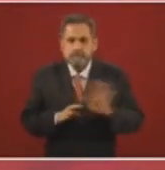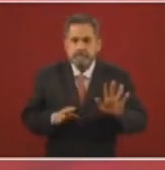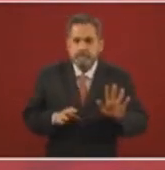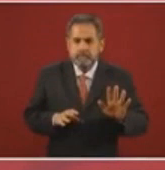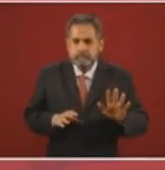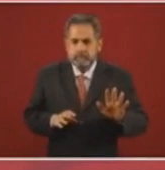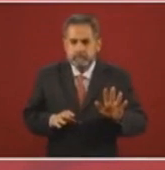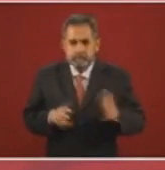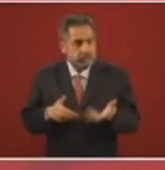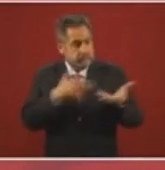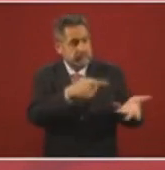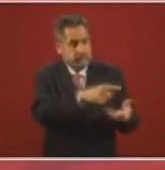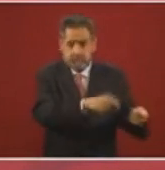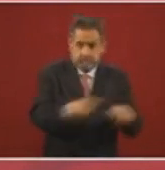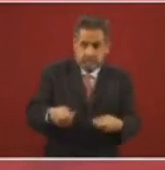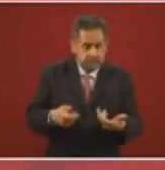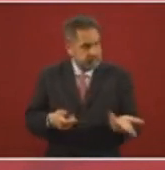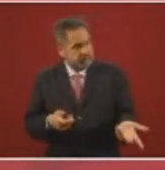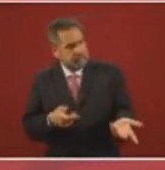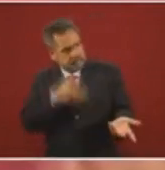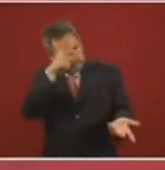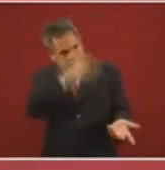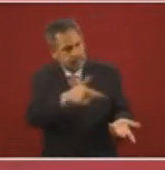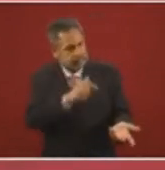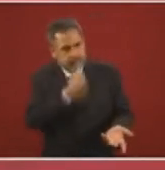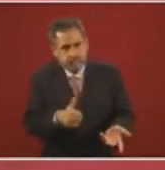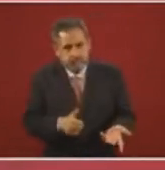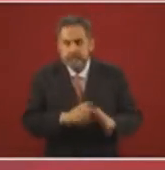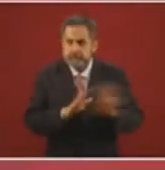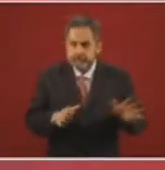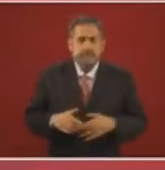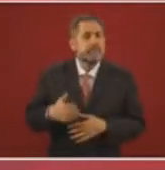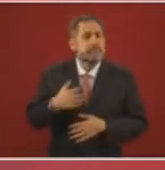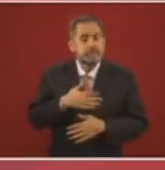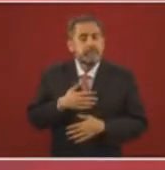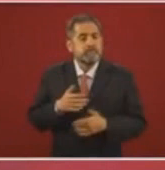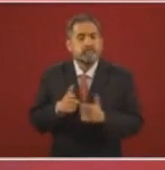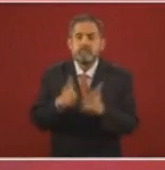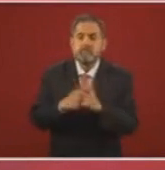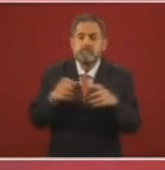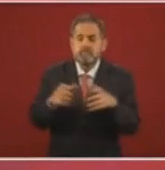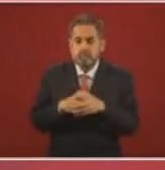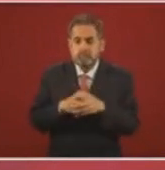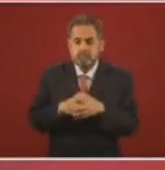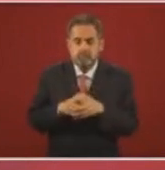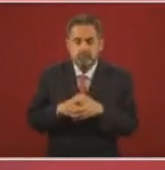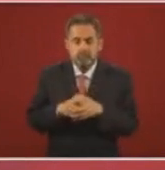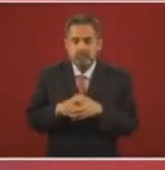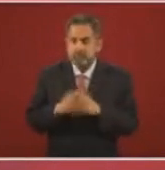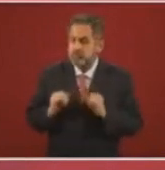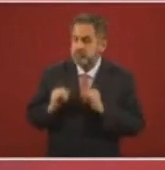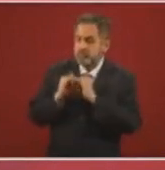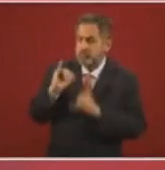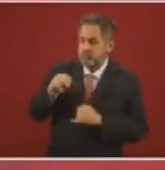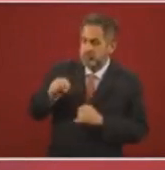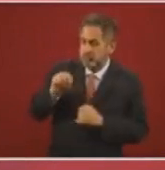qué se los iban a dar entonces el grupo la comisión de destinada del instituto de